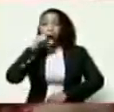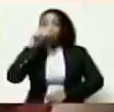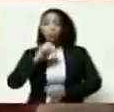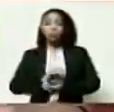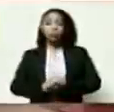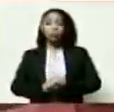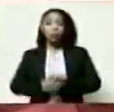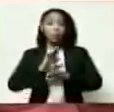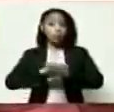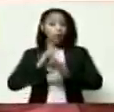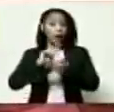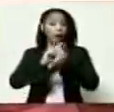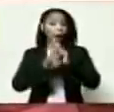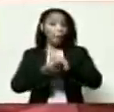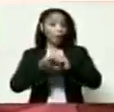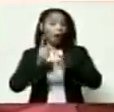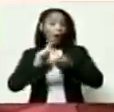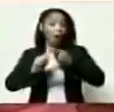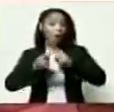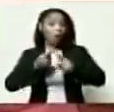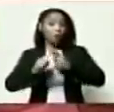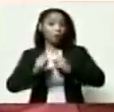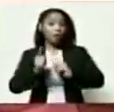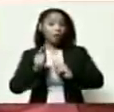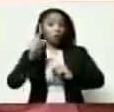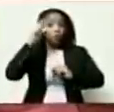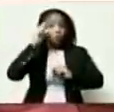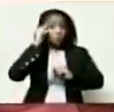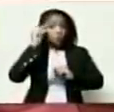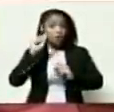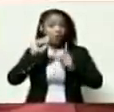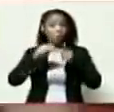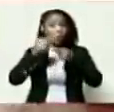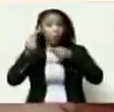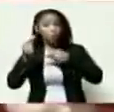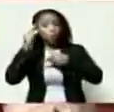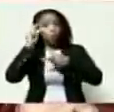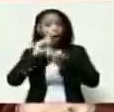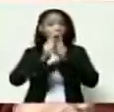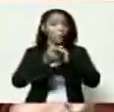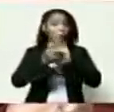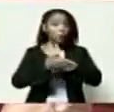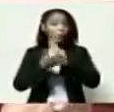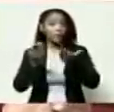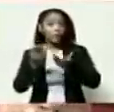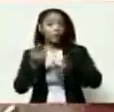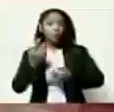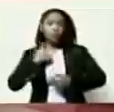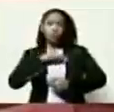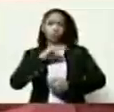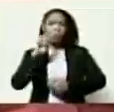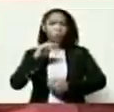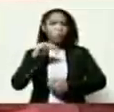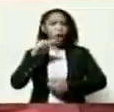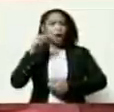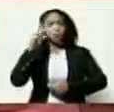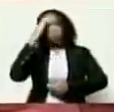Cambian las cosas de un día para otro, ¿no? Cambian las cosas de un día para otro. Nosotros nunca hemos tenido duda de la